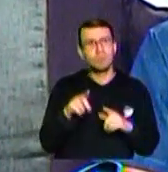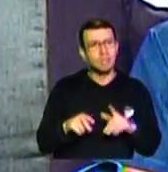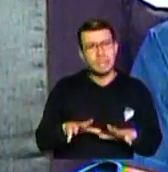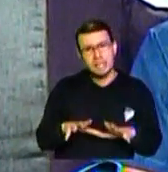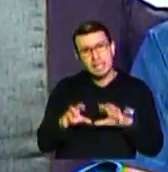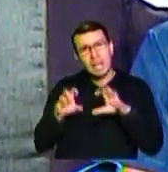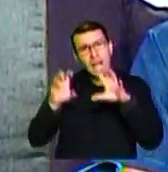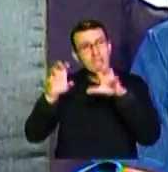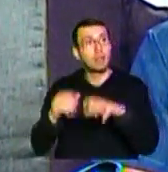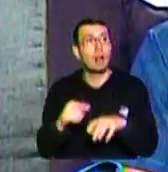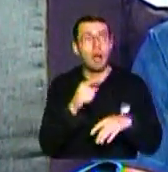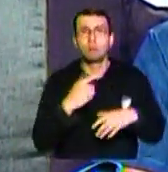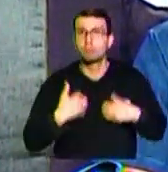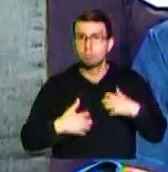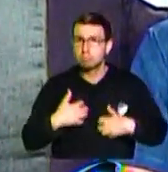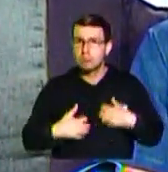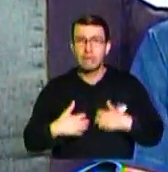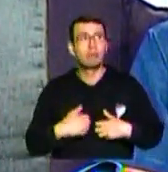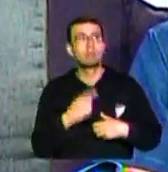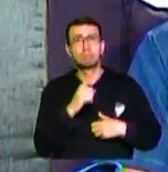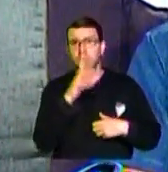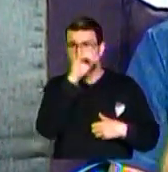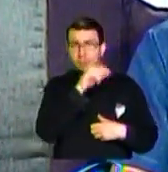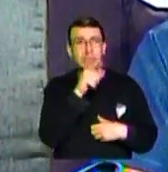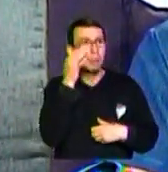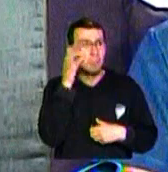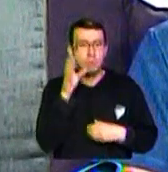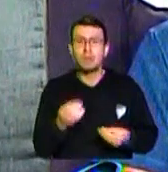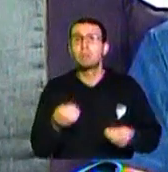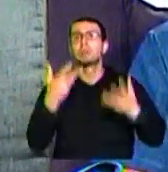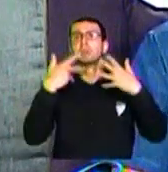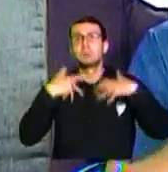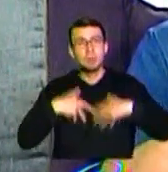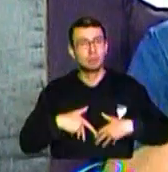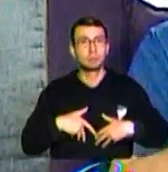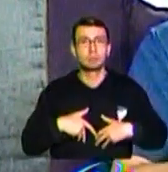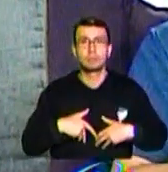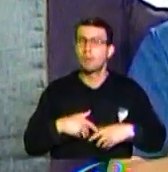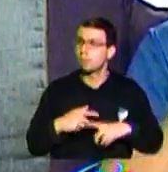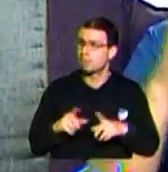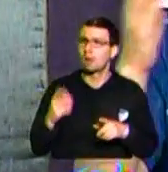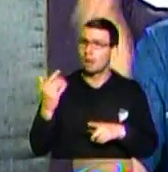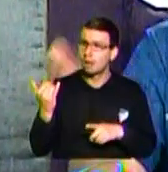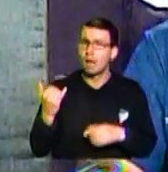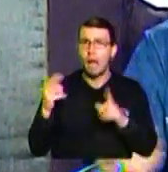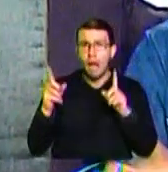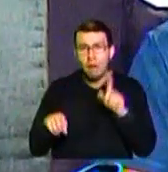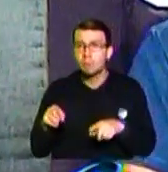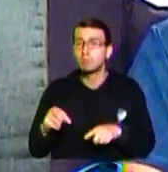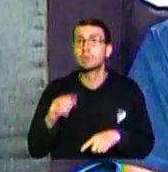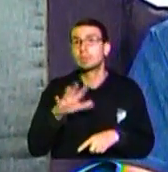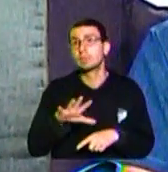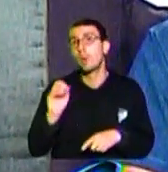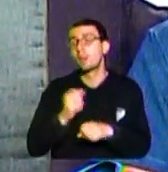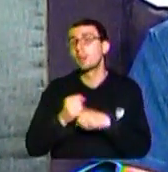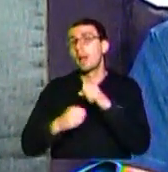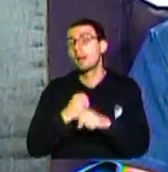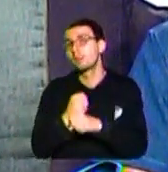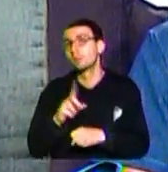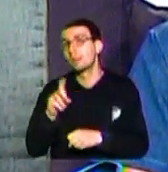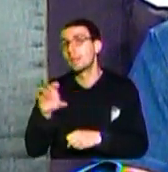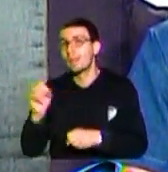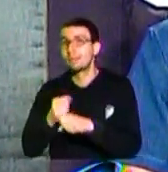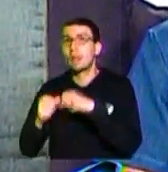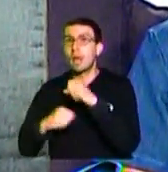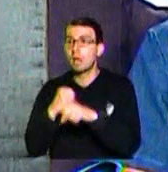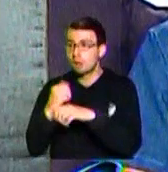terapias por el temor al cáncer. Y en realidad ahorita se está viendo es una mortalidad entre las pacientes entre 50 y 60 años, se está viendo en Estados